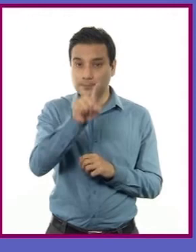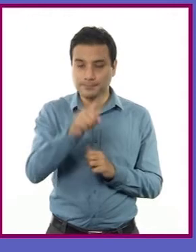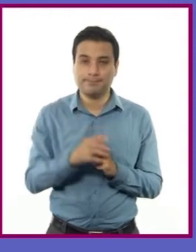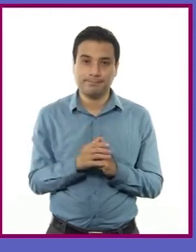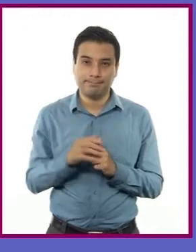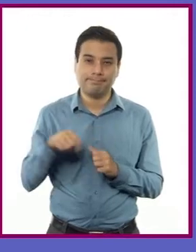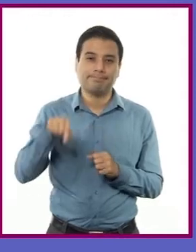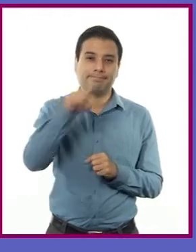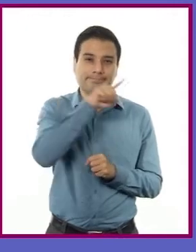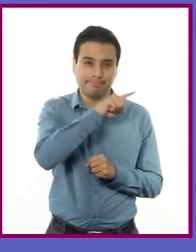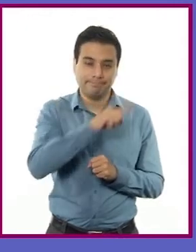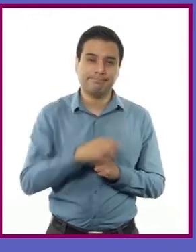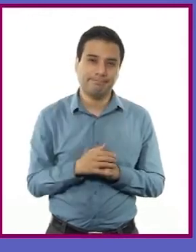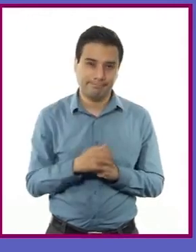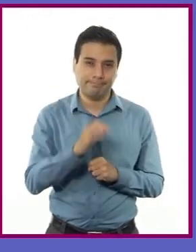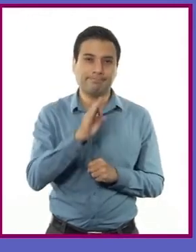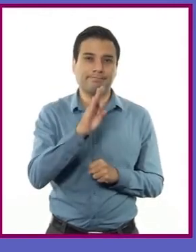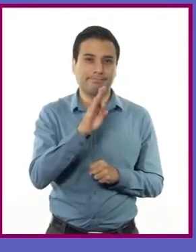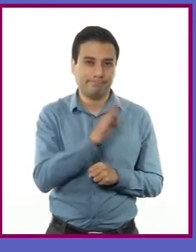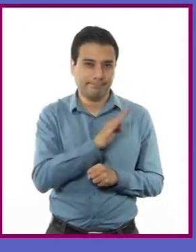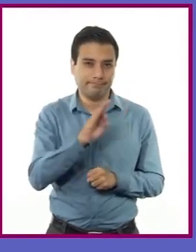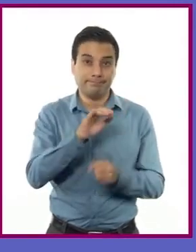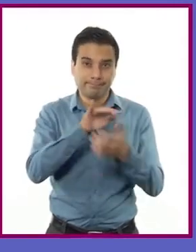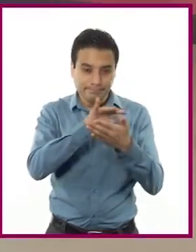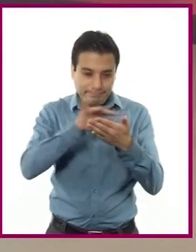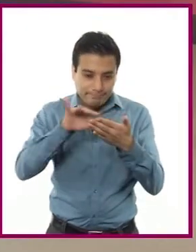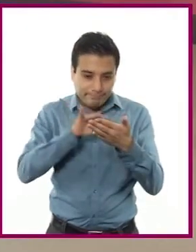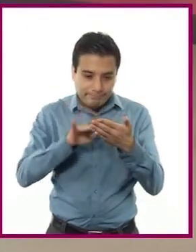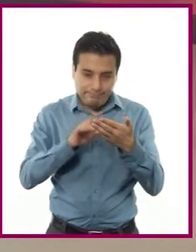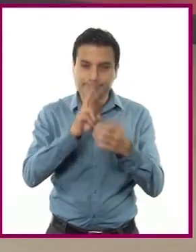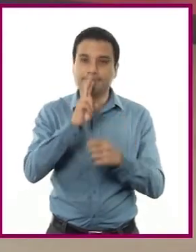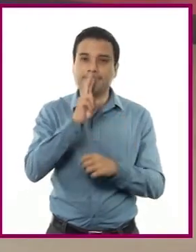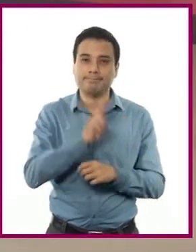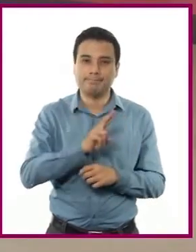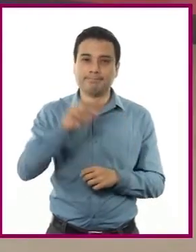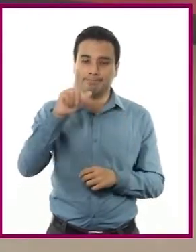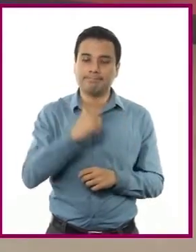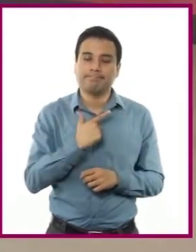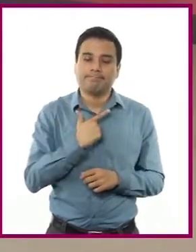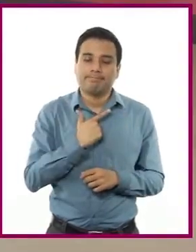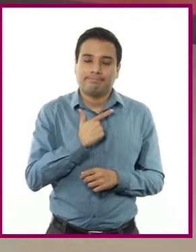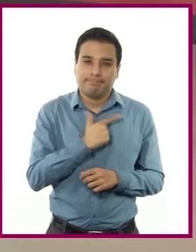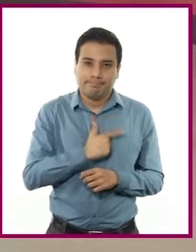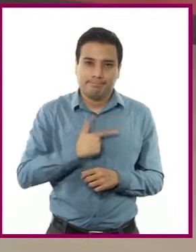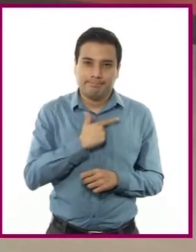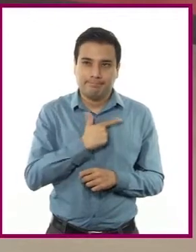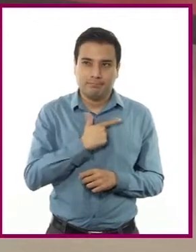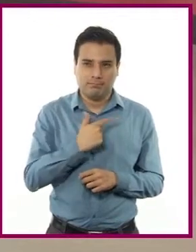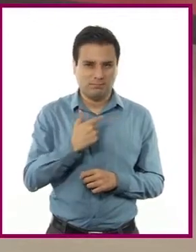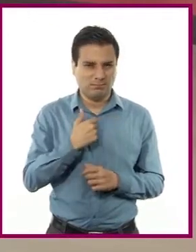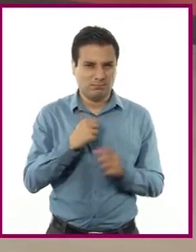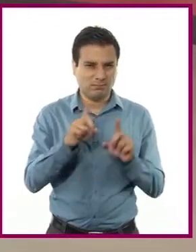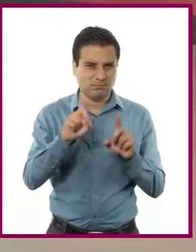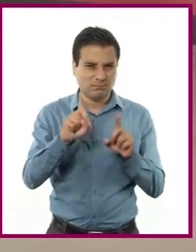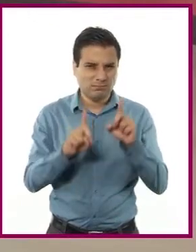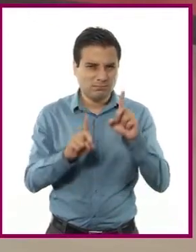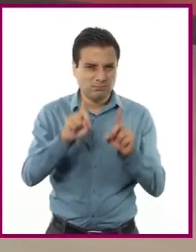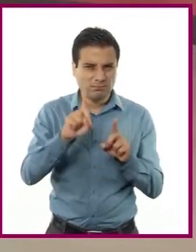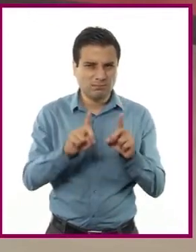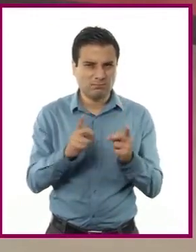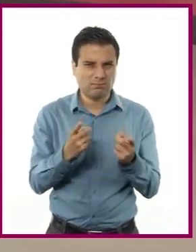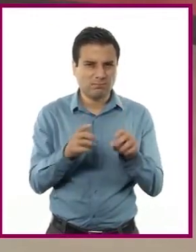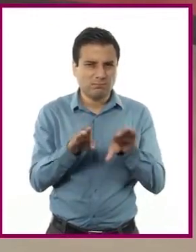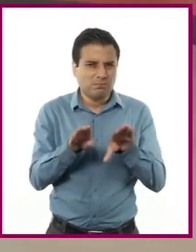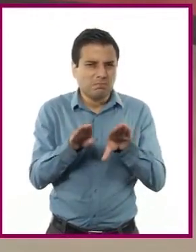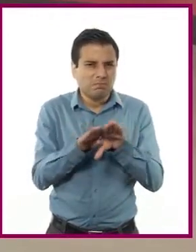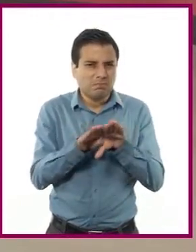disfrutar más ampliamente del texto en general. Pero ahora tengo más preguntas. ¿Cómo se